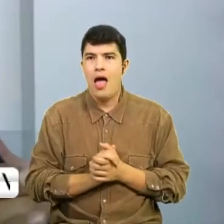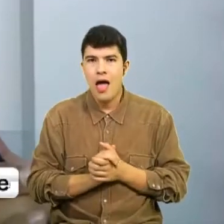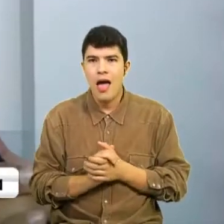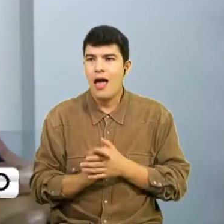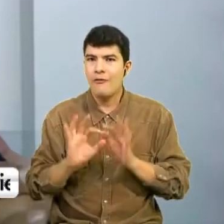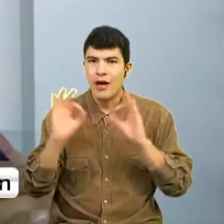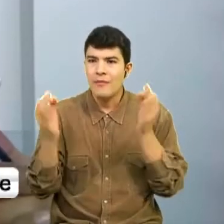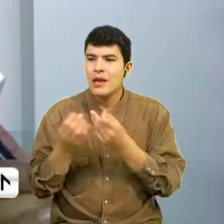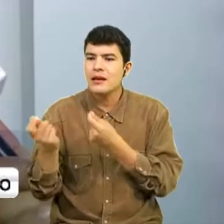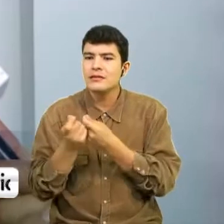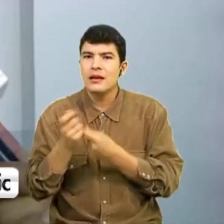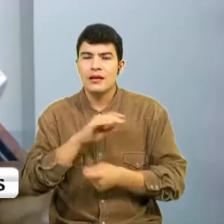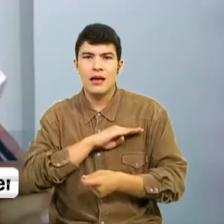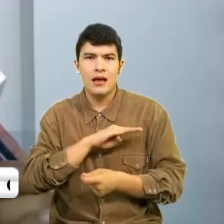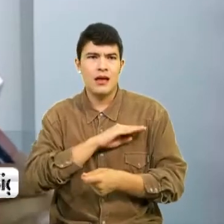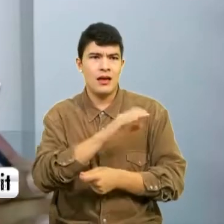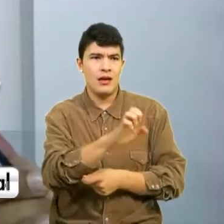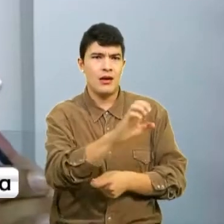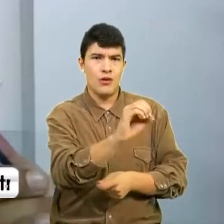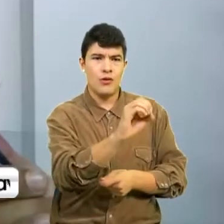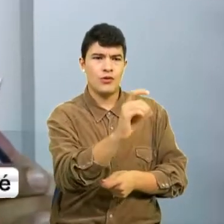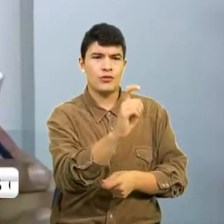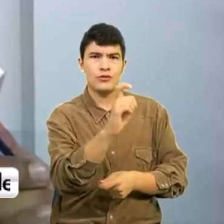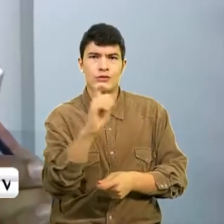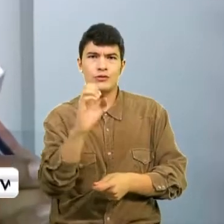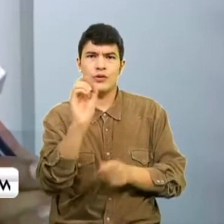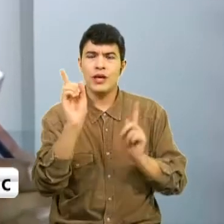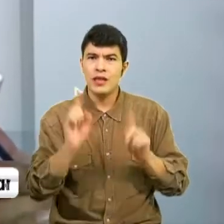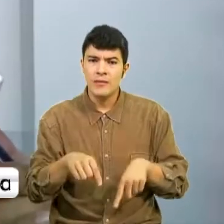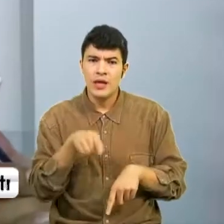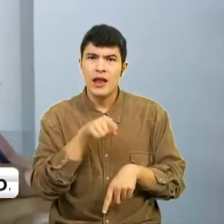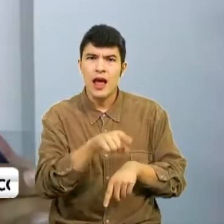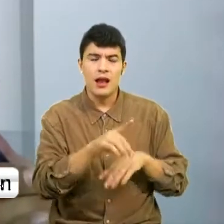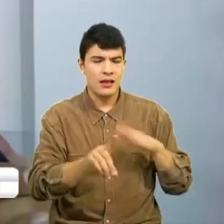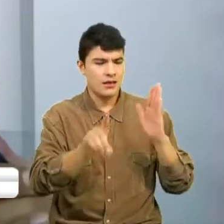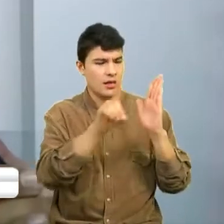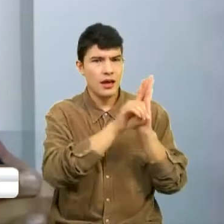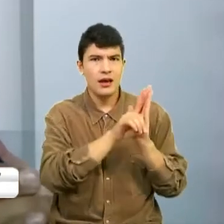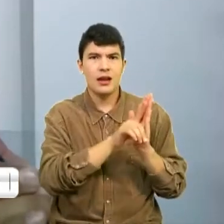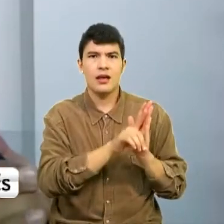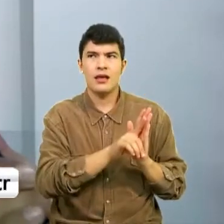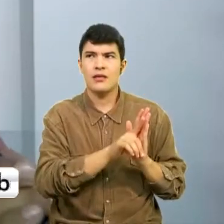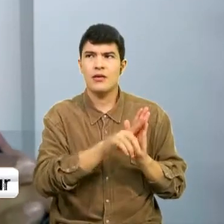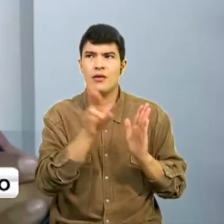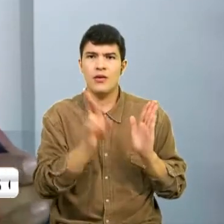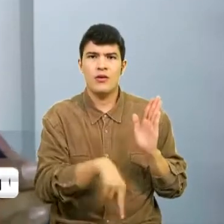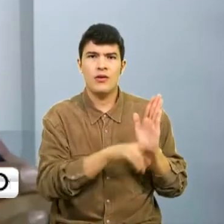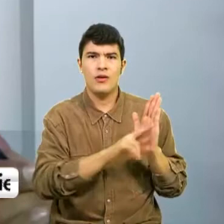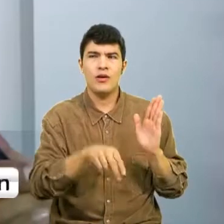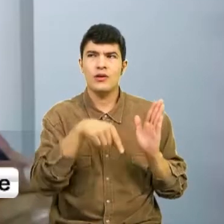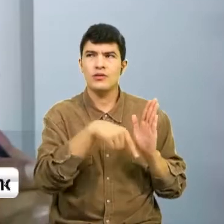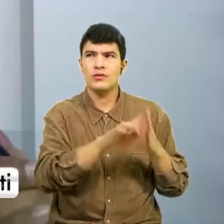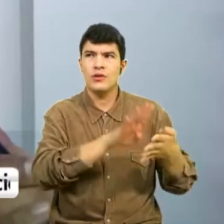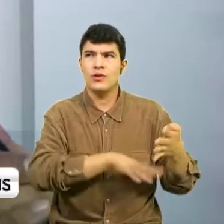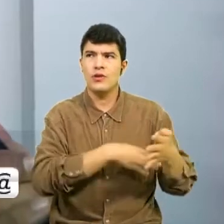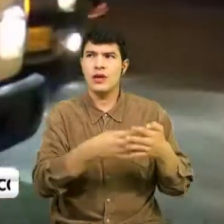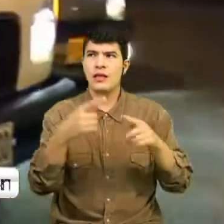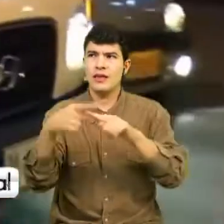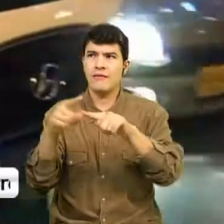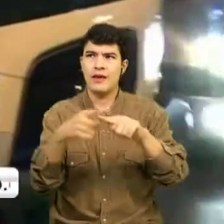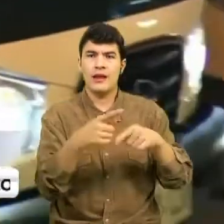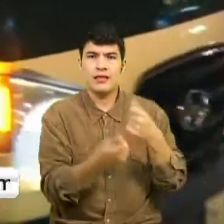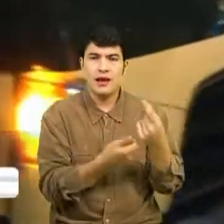salieron las tiendas oxxos y salen también el decreto de restricción de horario a los demás negocios